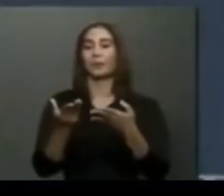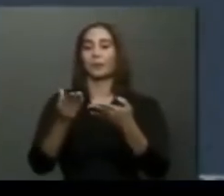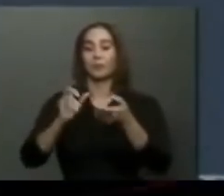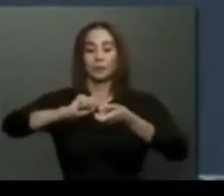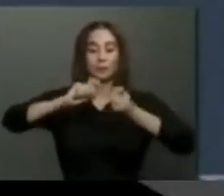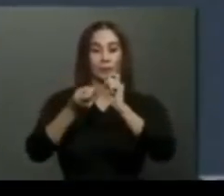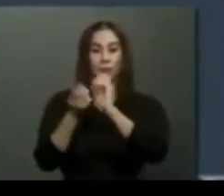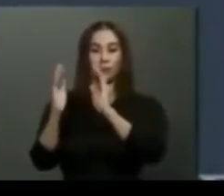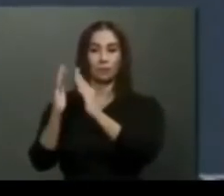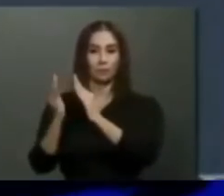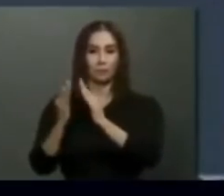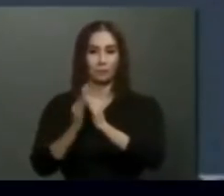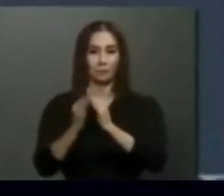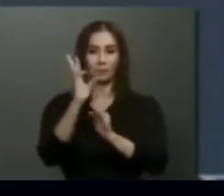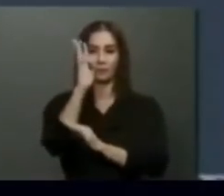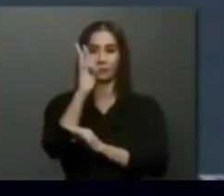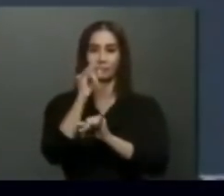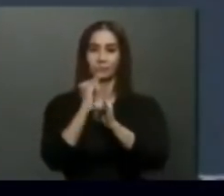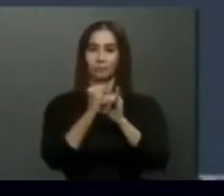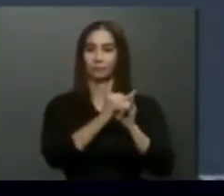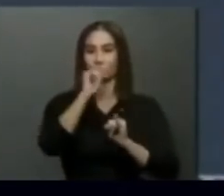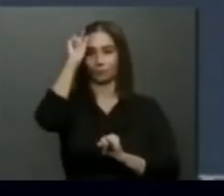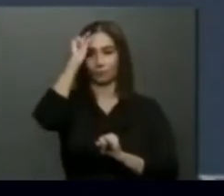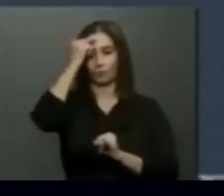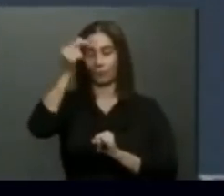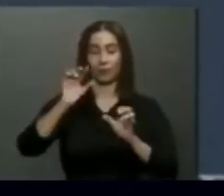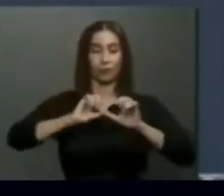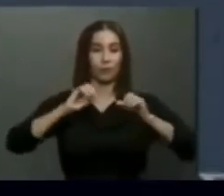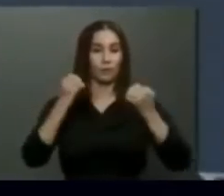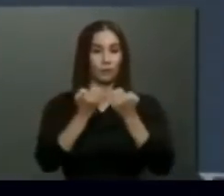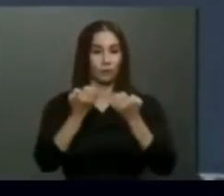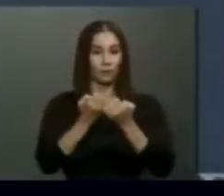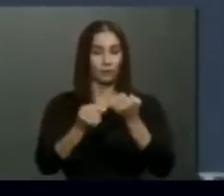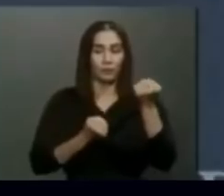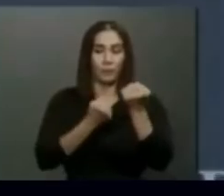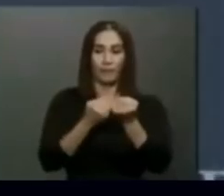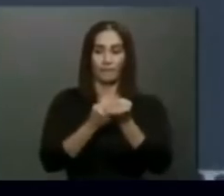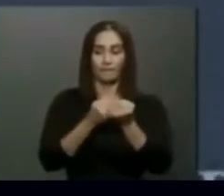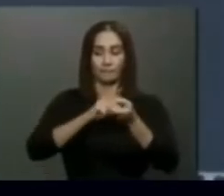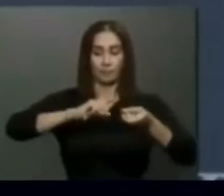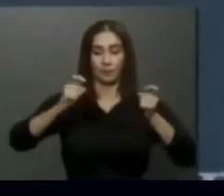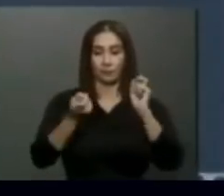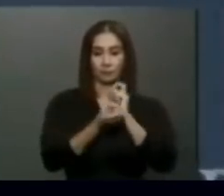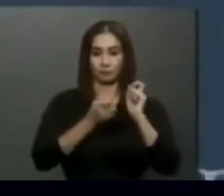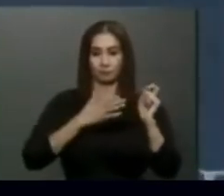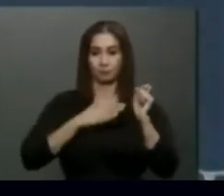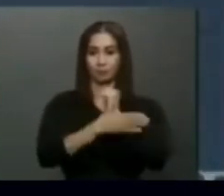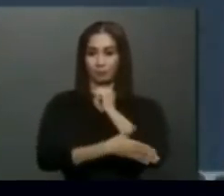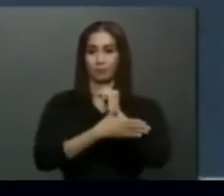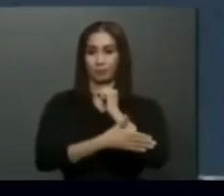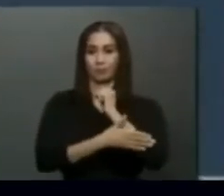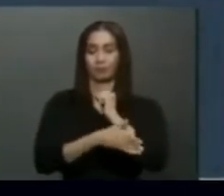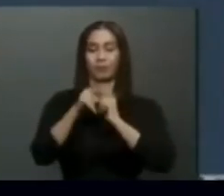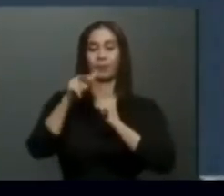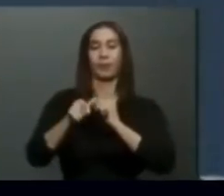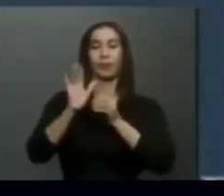están en más de 6 instituciones del Estado. Para eso el Gabinete Social inició el programa Subsidio Transformando Mi País, el cual